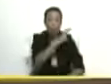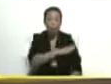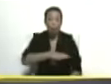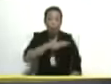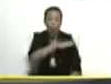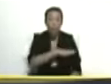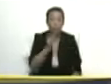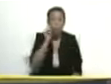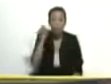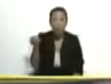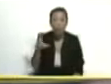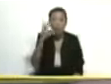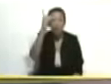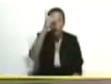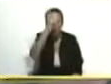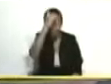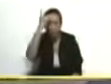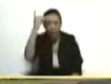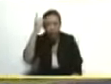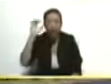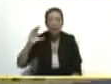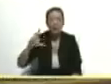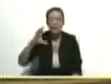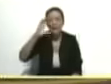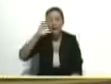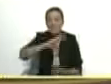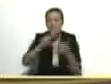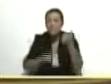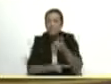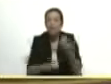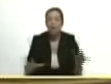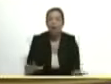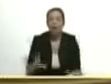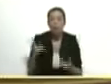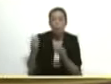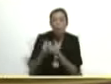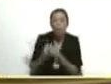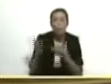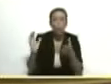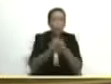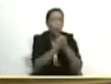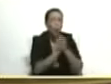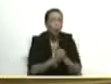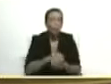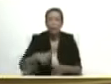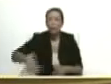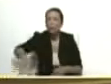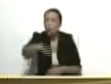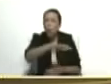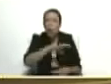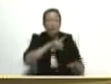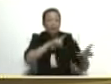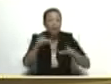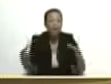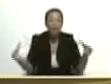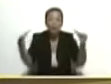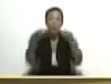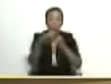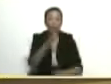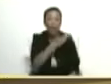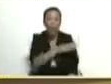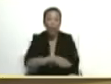Jorge, Diosdado, Cilia, Delcy, Héctor, compañeros, Tania, allí se estableció